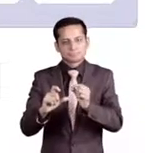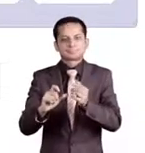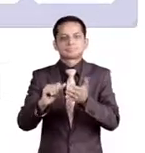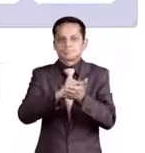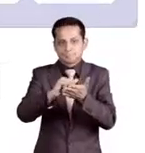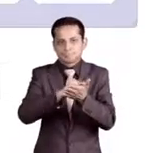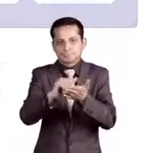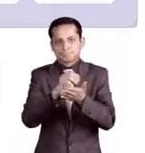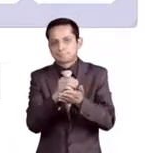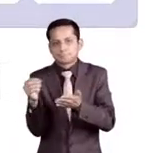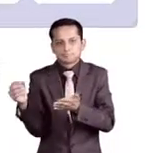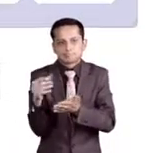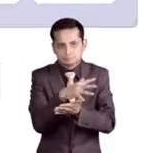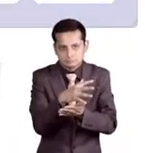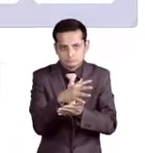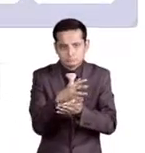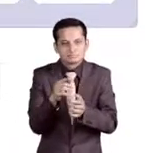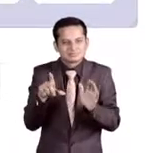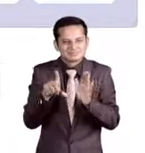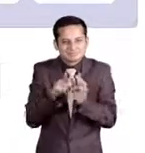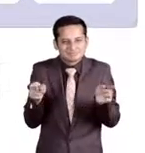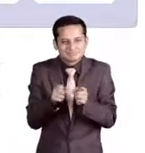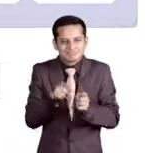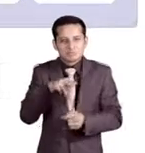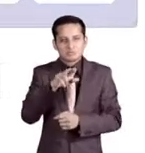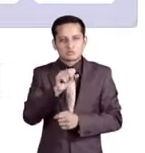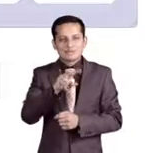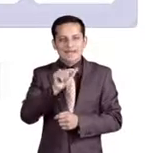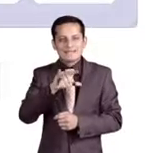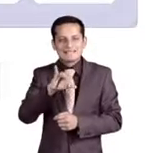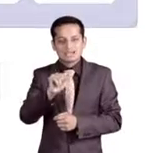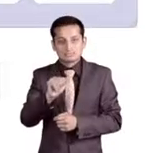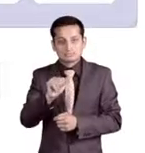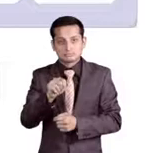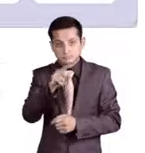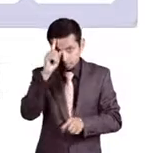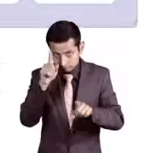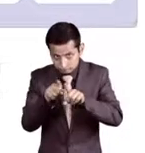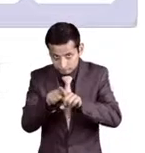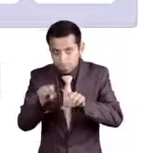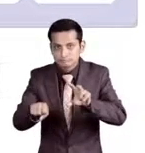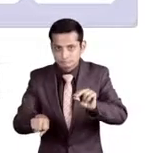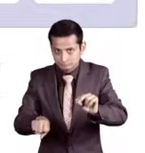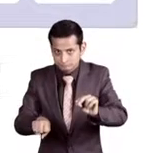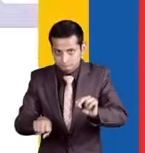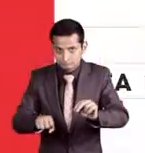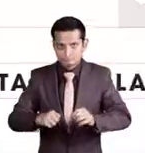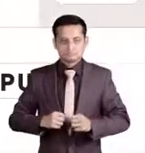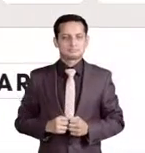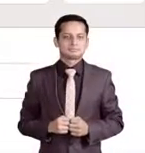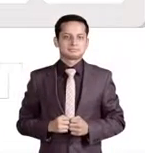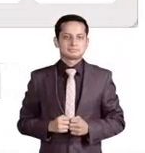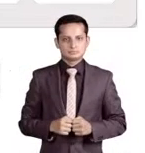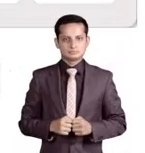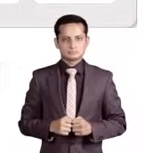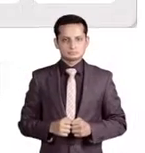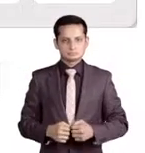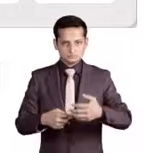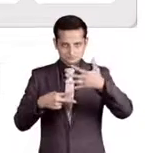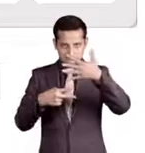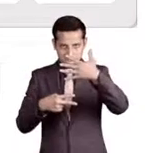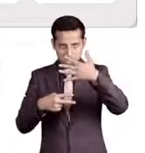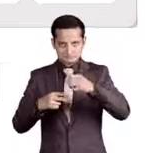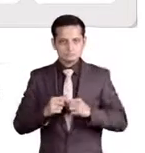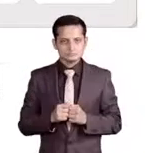especulación sobre el valor de tierras y fijación de tributos, conocida como Ley de Plusvalías, según el Anexo 1? Consulta